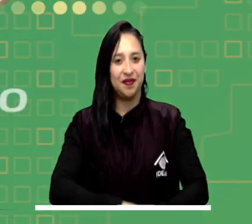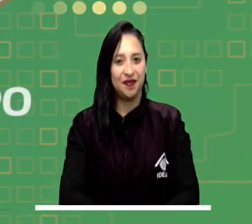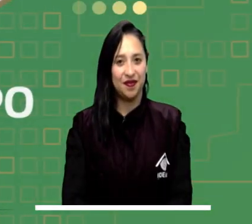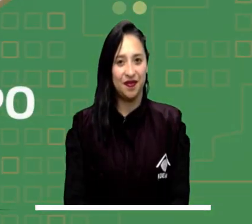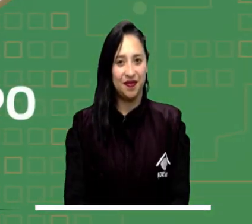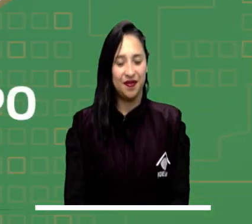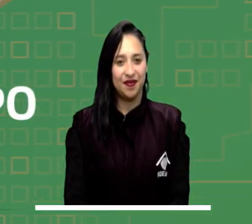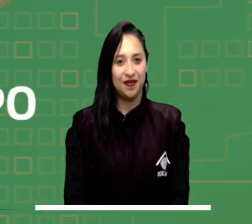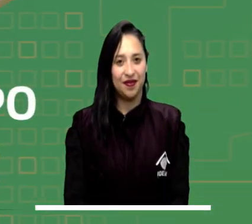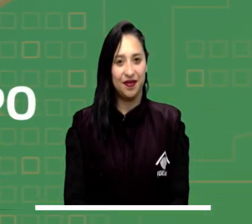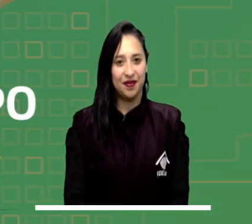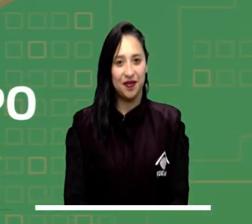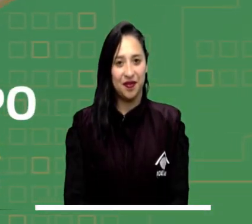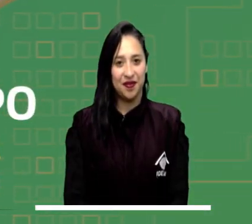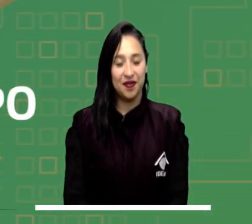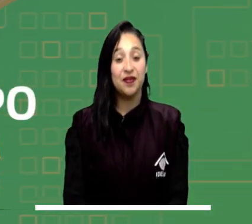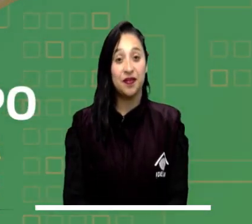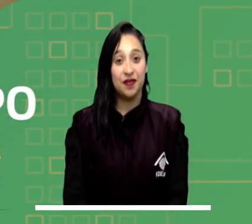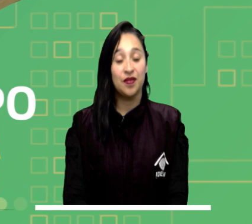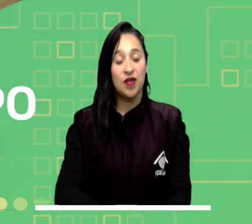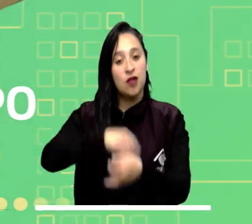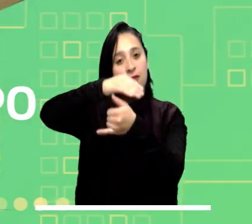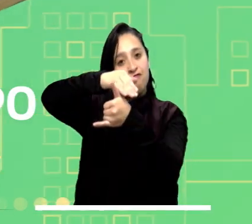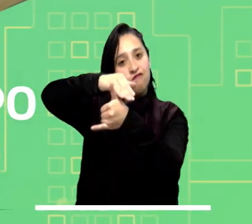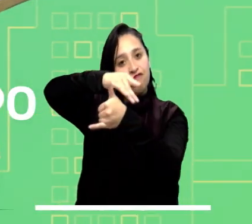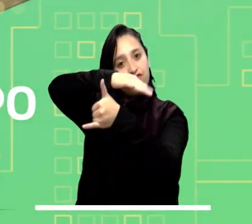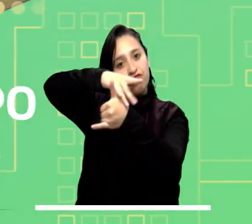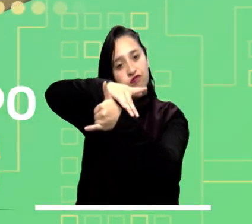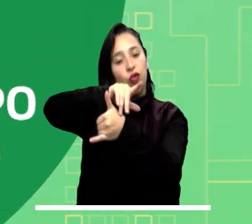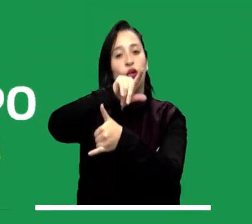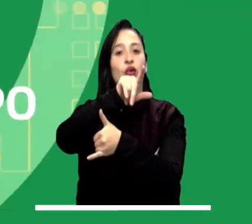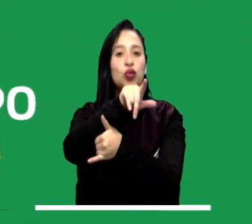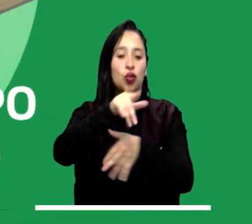Pronóstico del tiempo para la mañana de hoy, miércoles 1 de mayo.